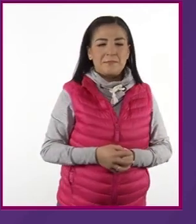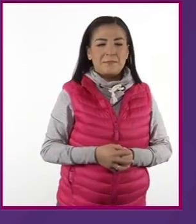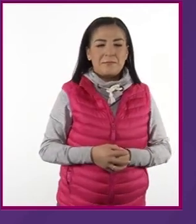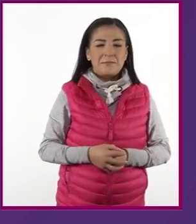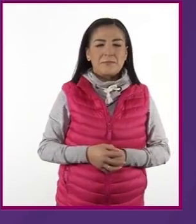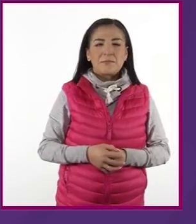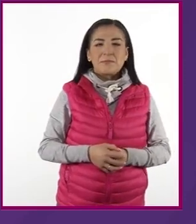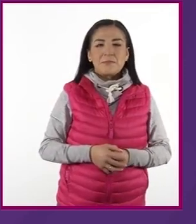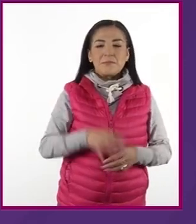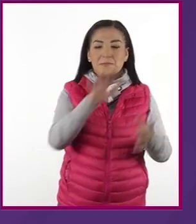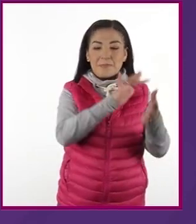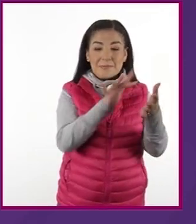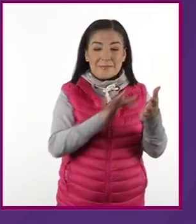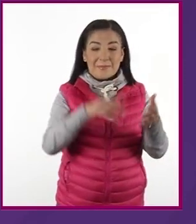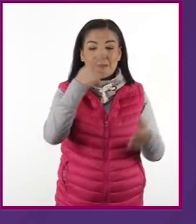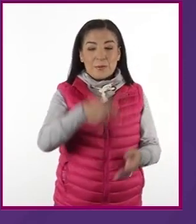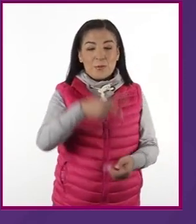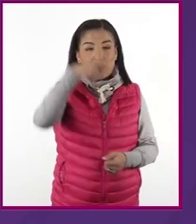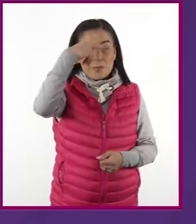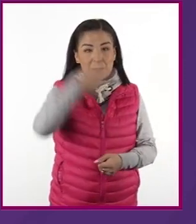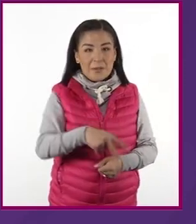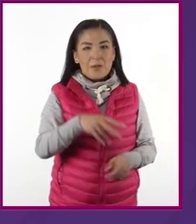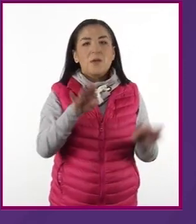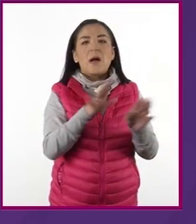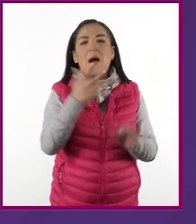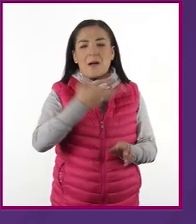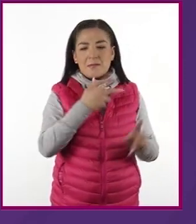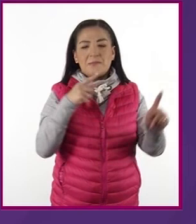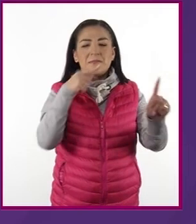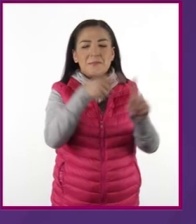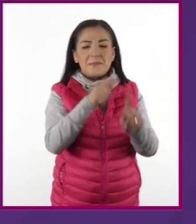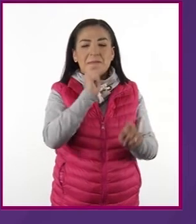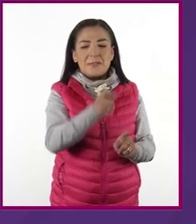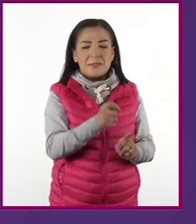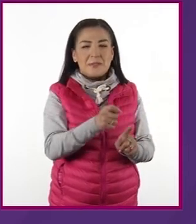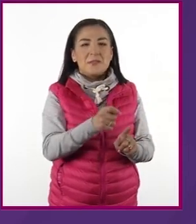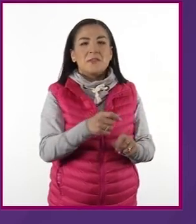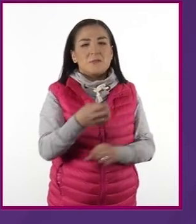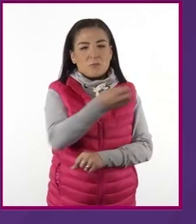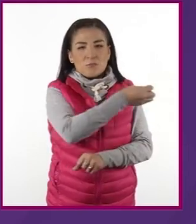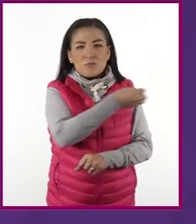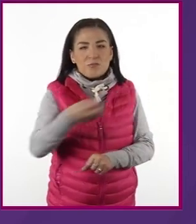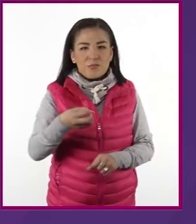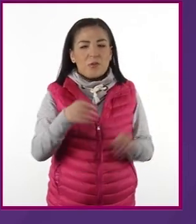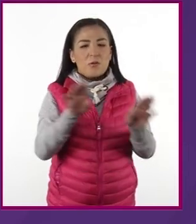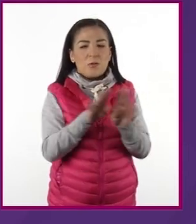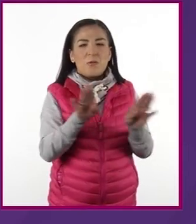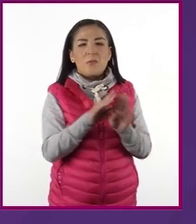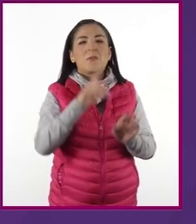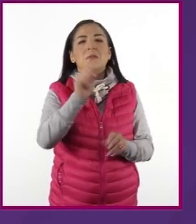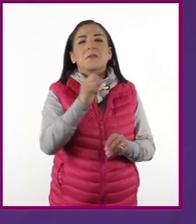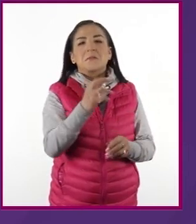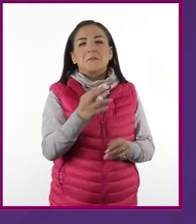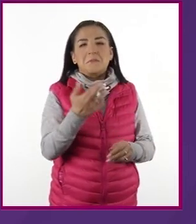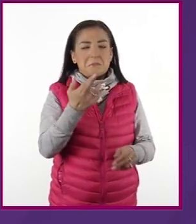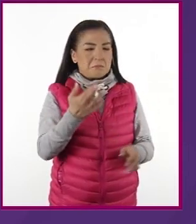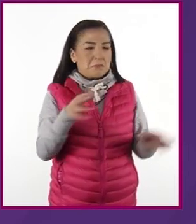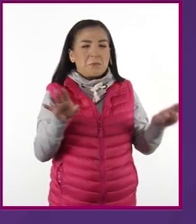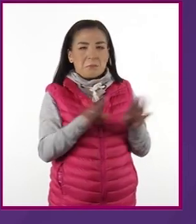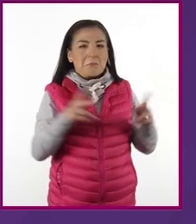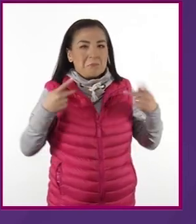mexicana existen textos oficiales armados con recursos policiales, según